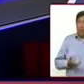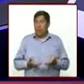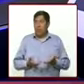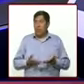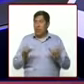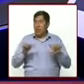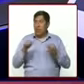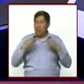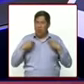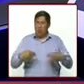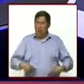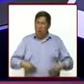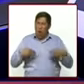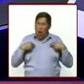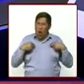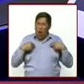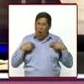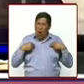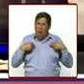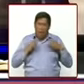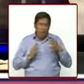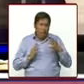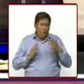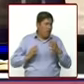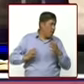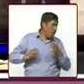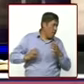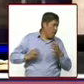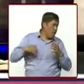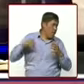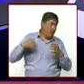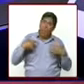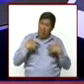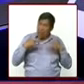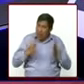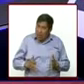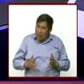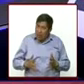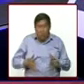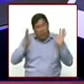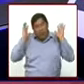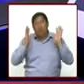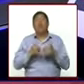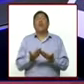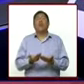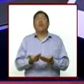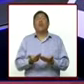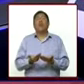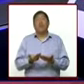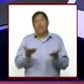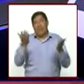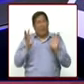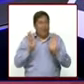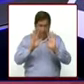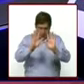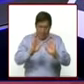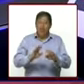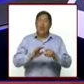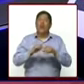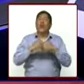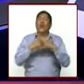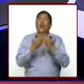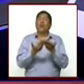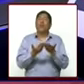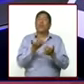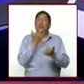¿Pensar como los humanos? ¿Los robots? No sé, los animales, dice. No sé, inteligencia artificial, dice. A ver, cuéntanos más,